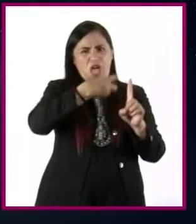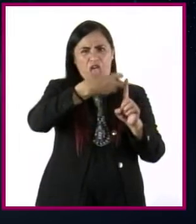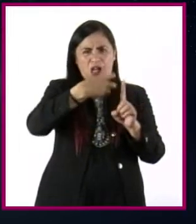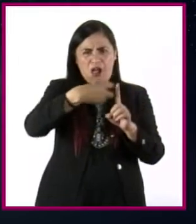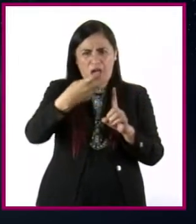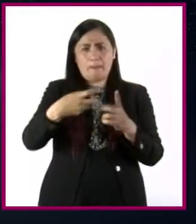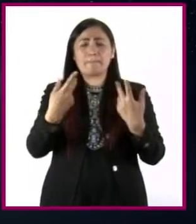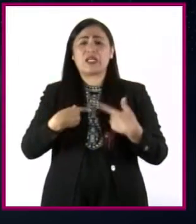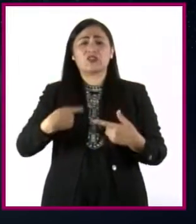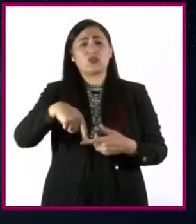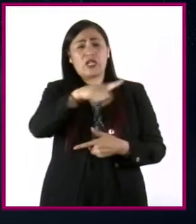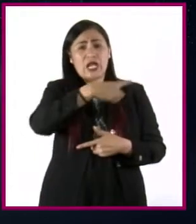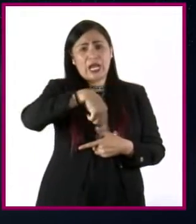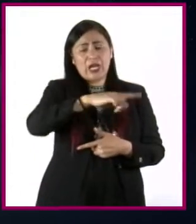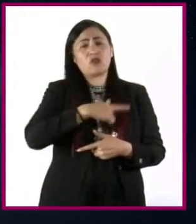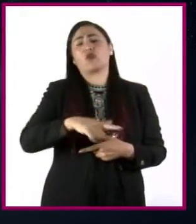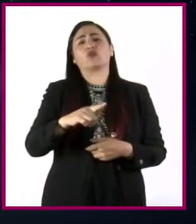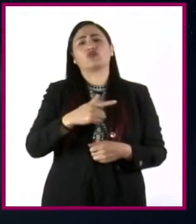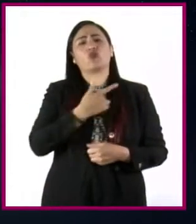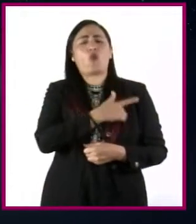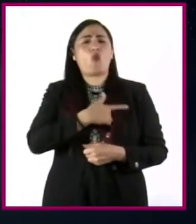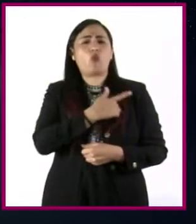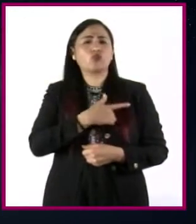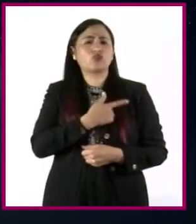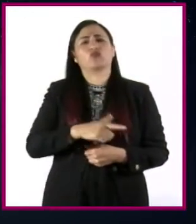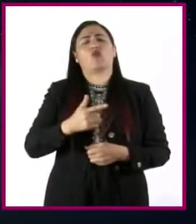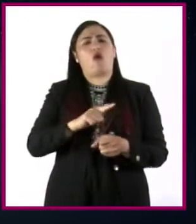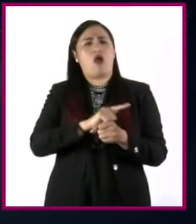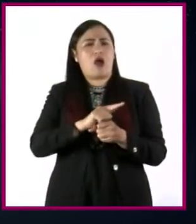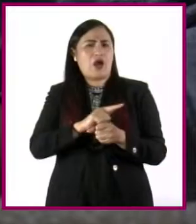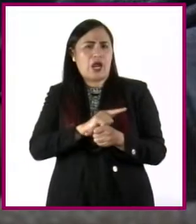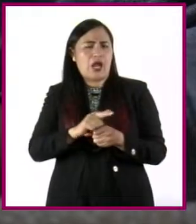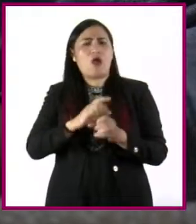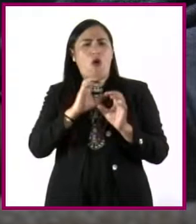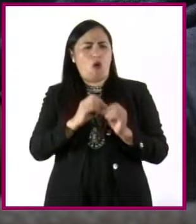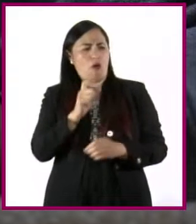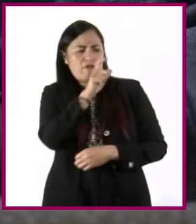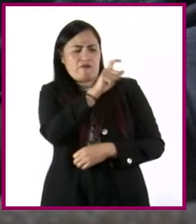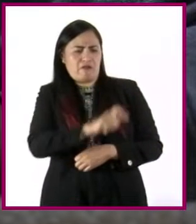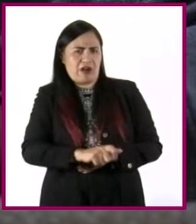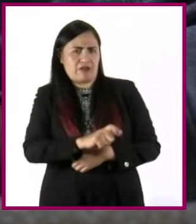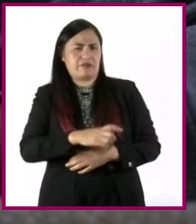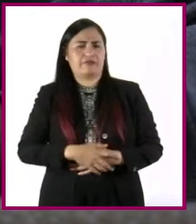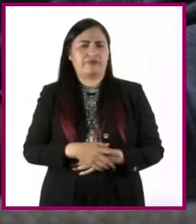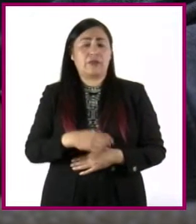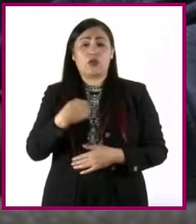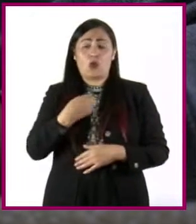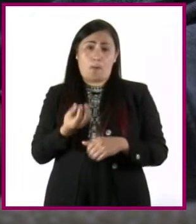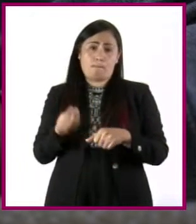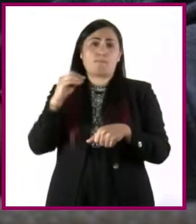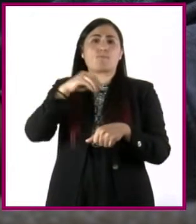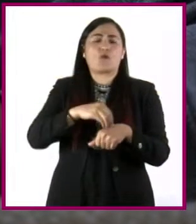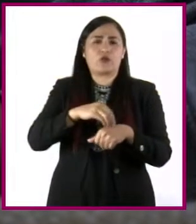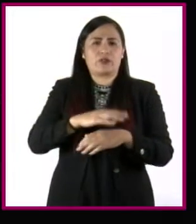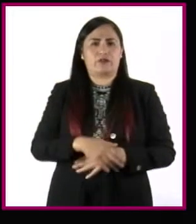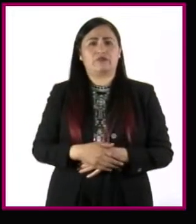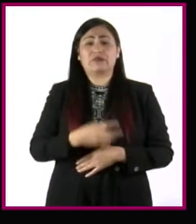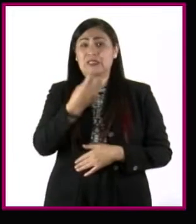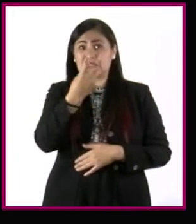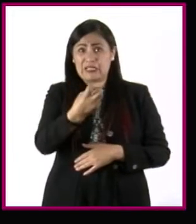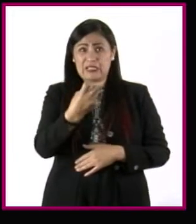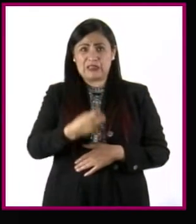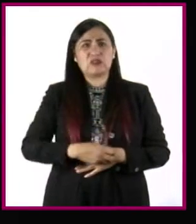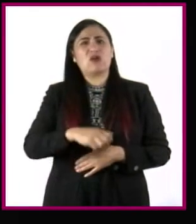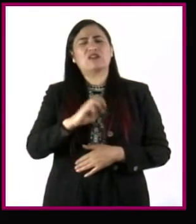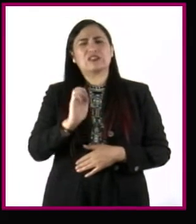hacia las personas con orientación homosexual o que son percibidas como tal. Agrego, su uso se ha extendido al